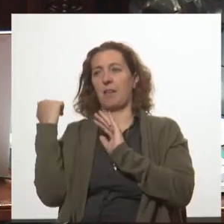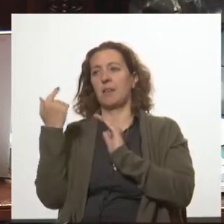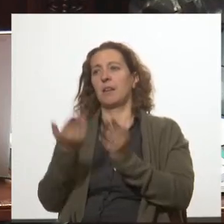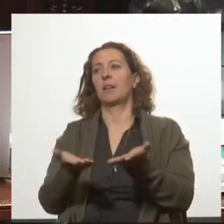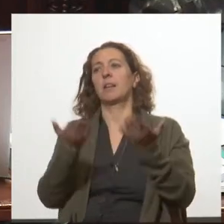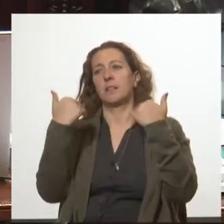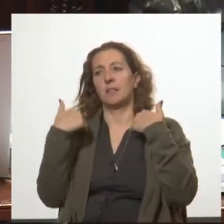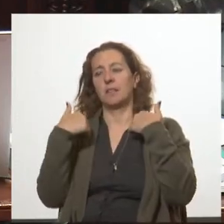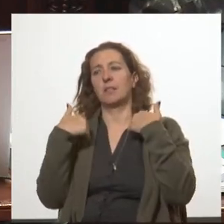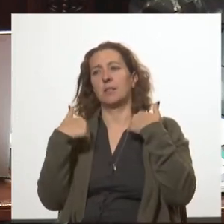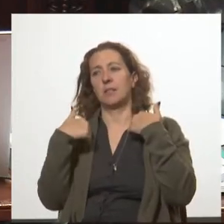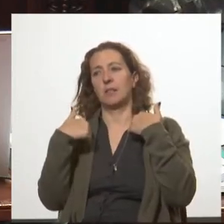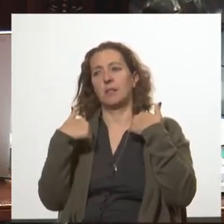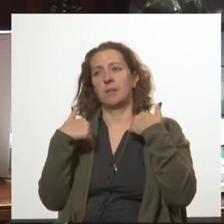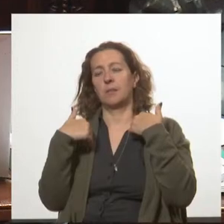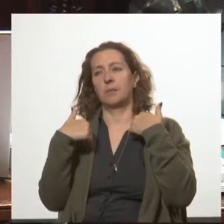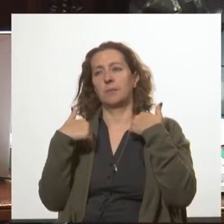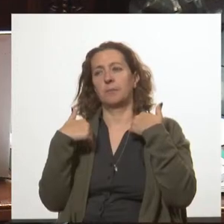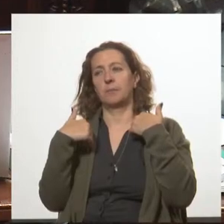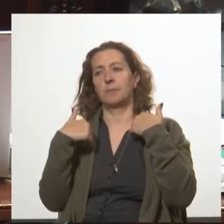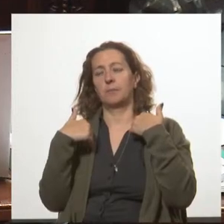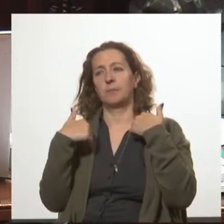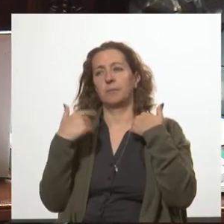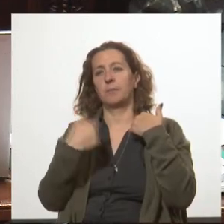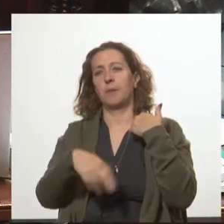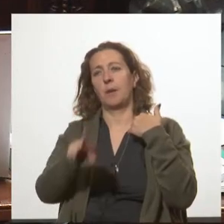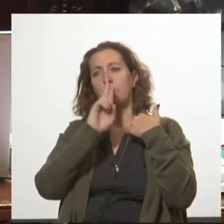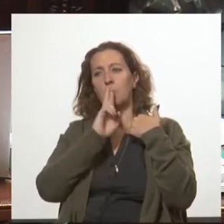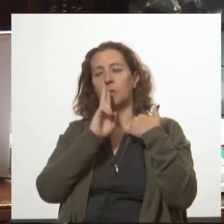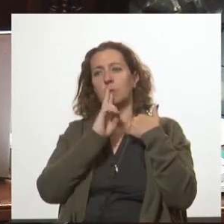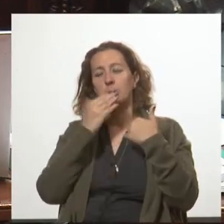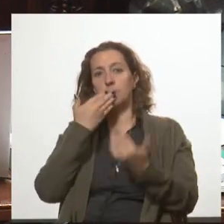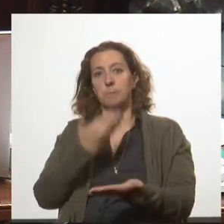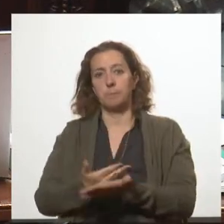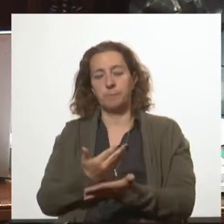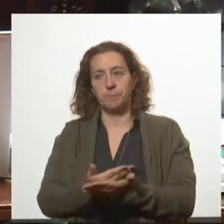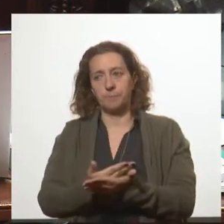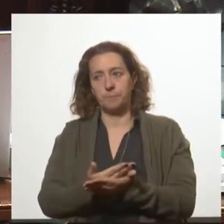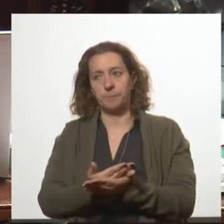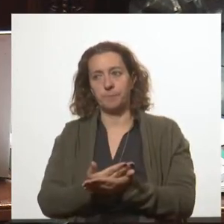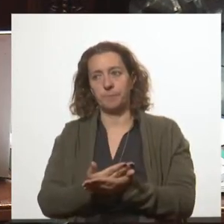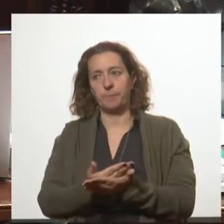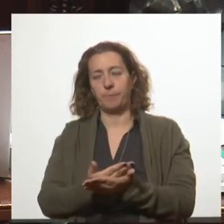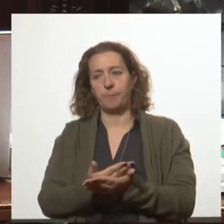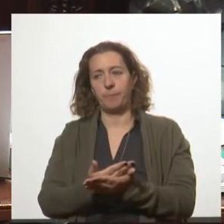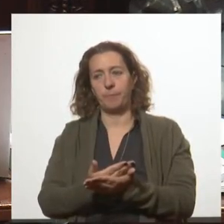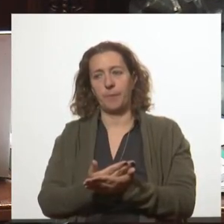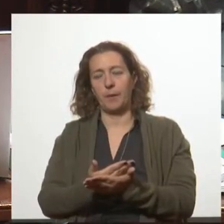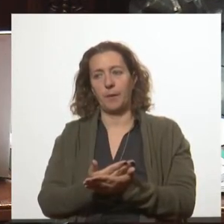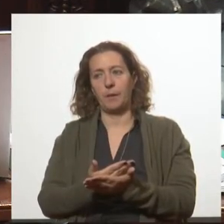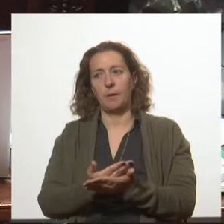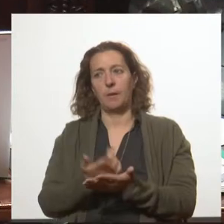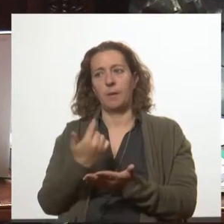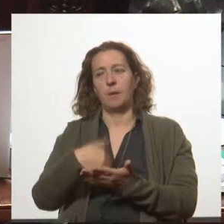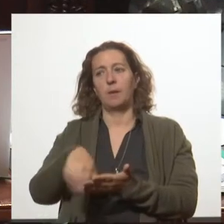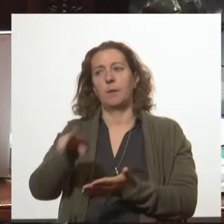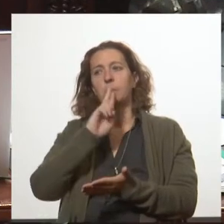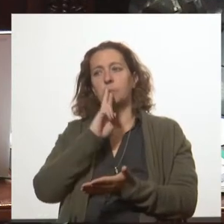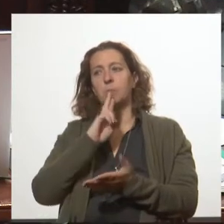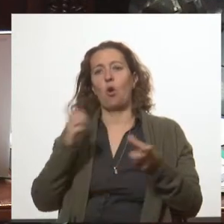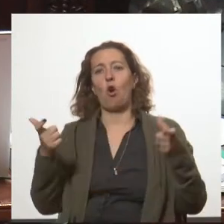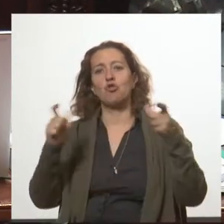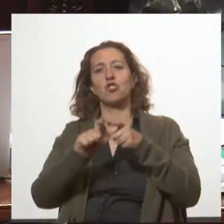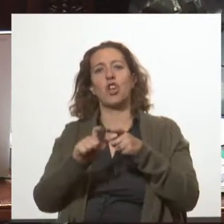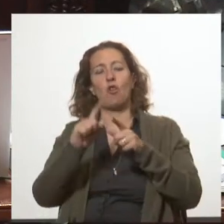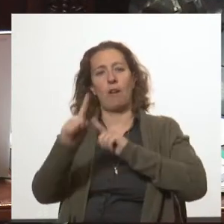recibimos una una respuesta bastante impactante este que no si nos contestó el consejo de